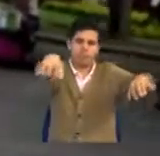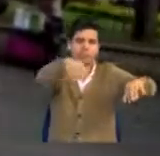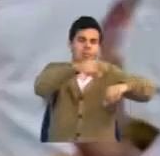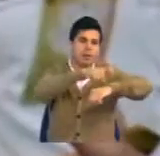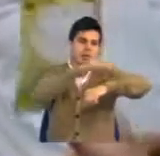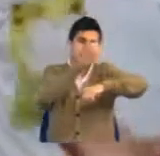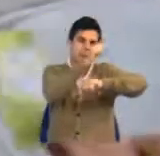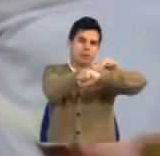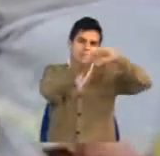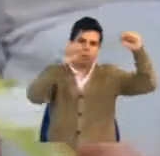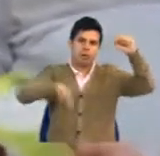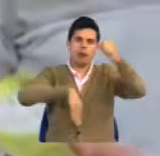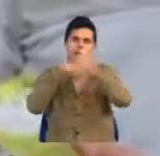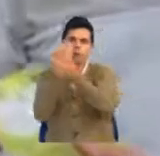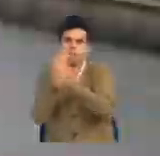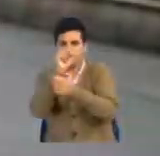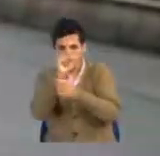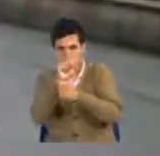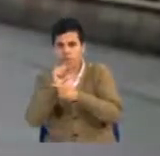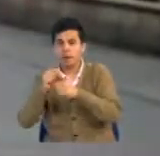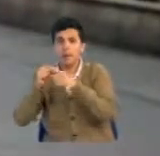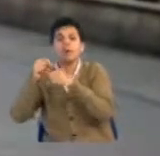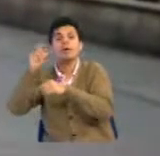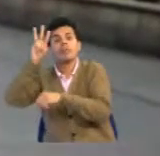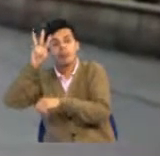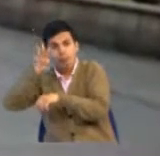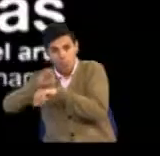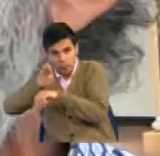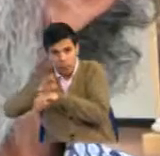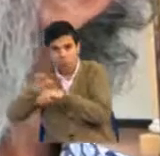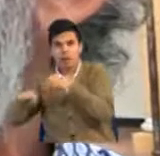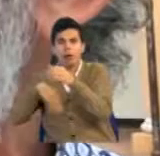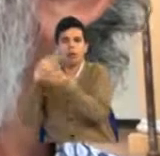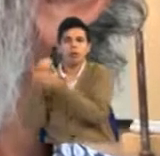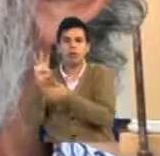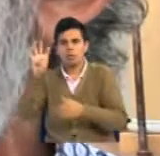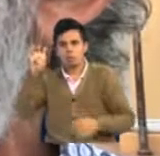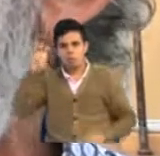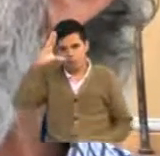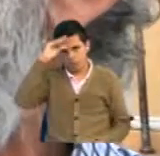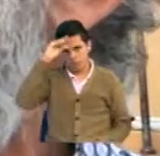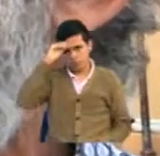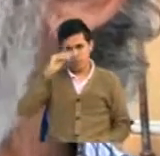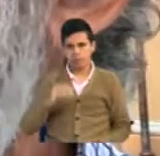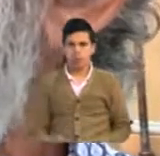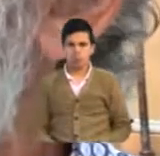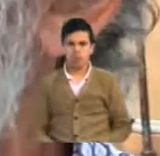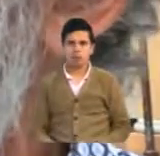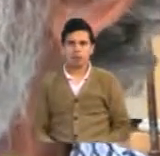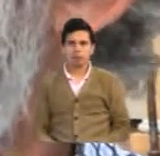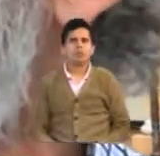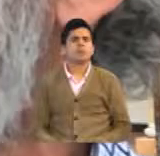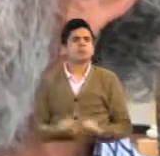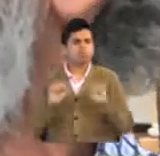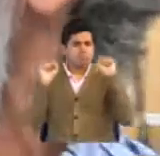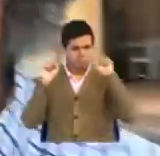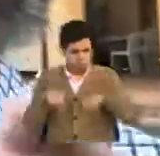10 a.m. a 1 p.m. y de 3 p.m. a 9 p.m. Es la posibilidad de que todo el